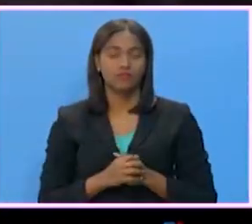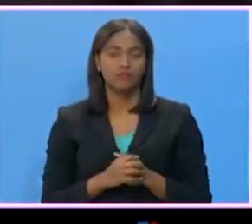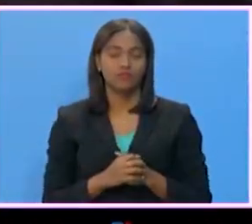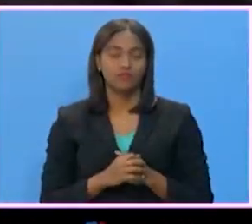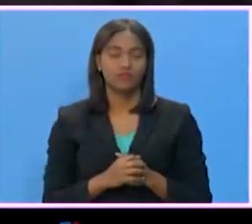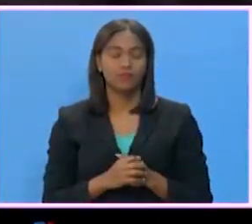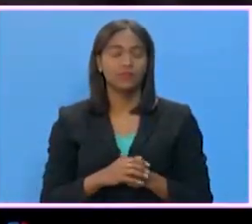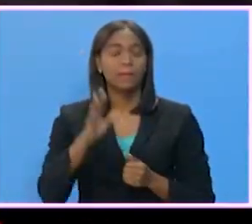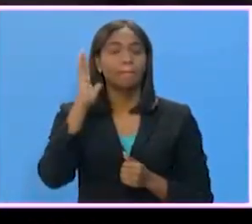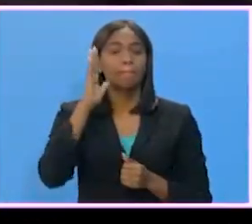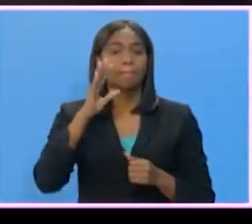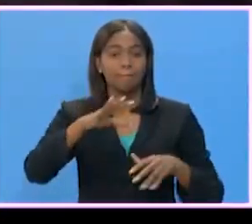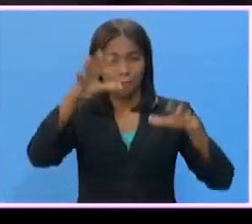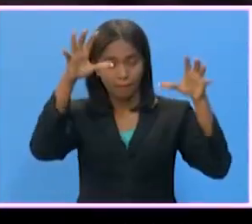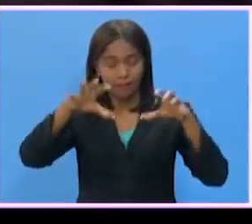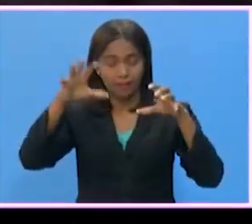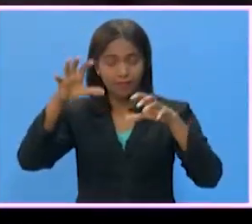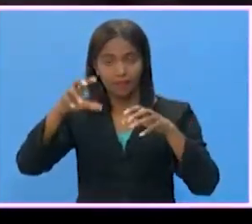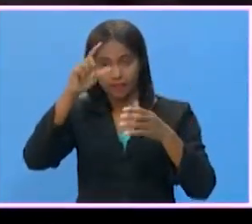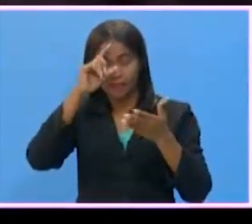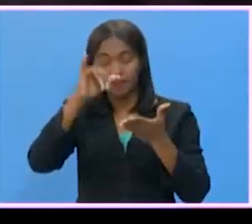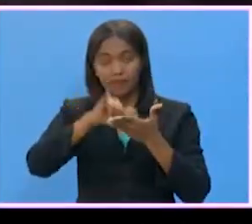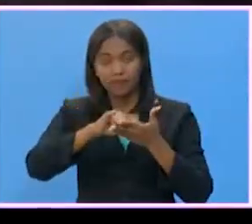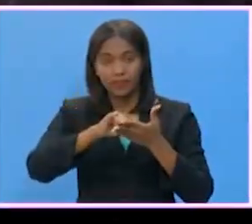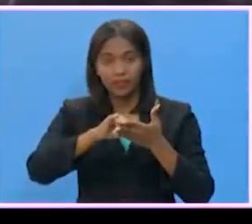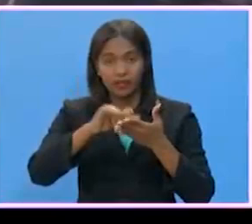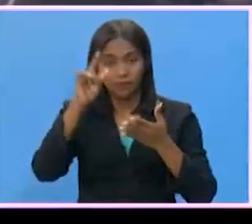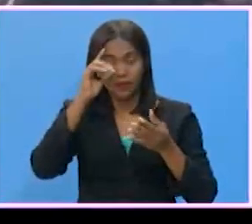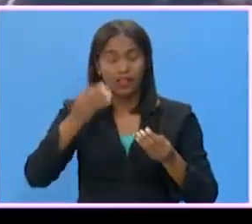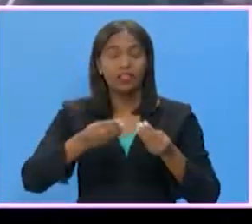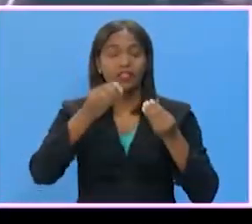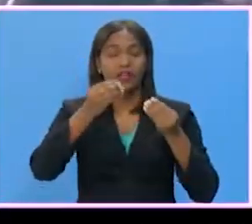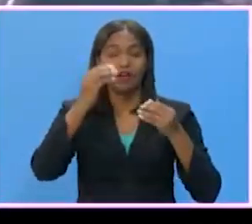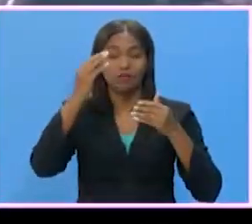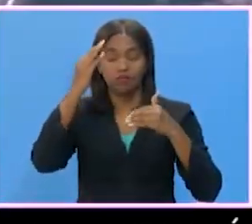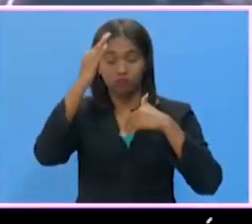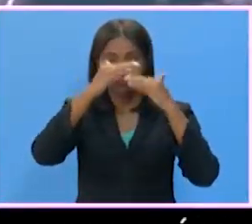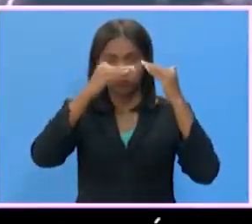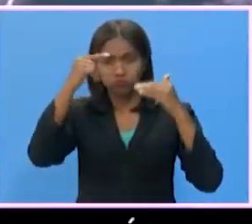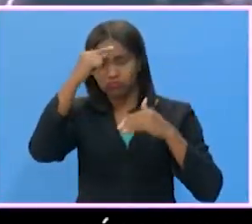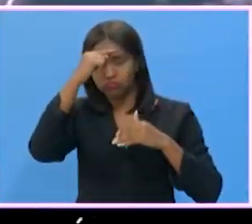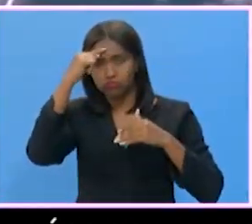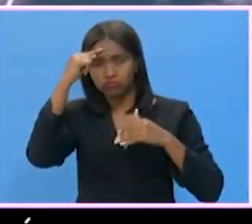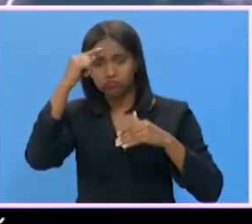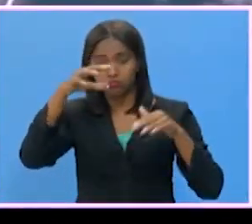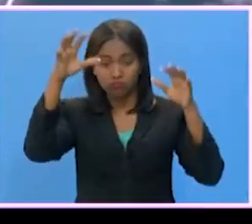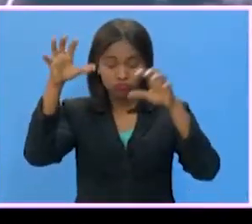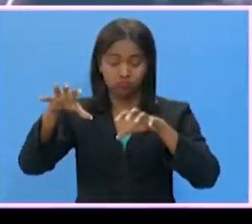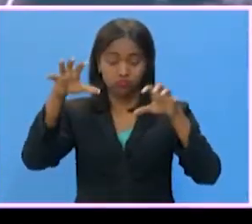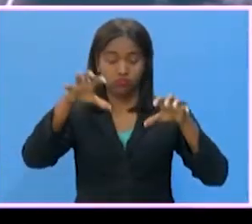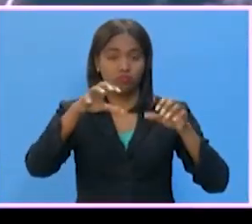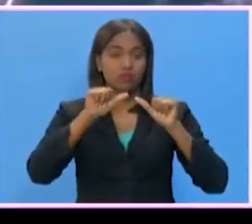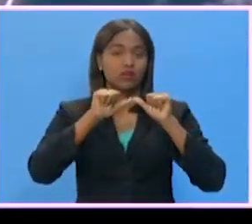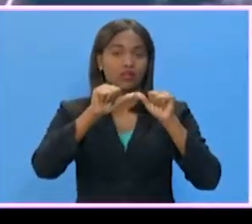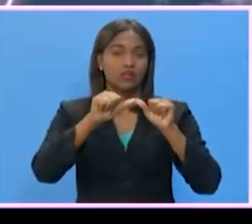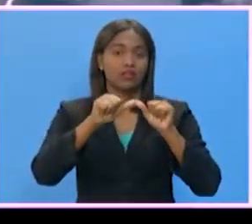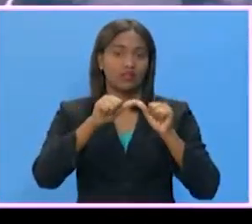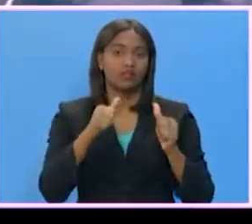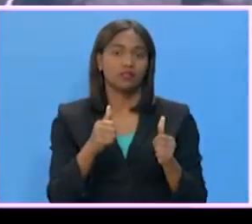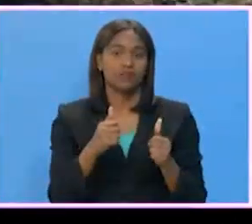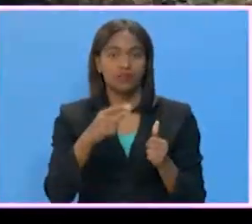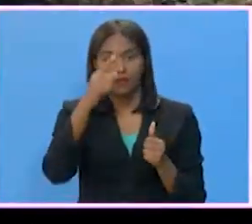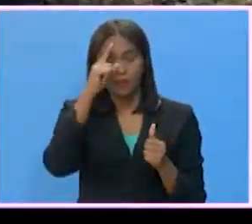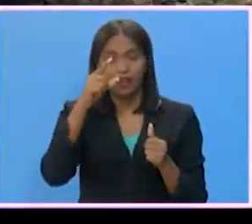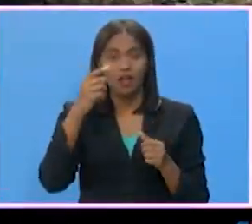locales, calentamiento diurno y la orografía, estará generando nublados para provocar aguaceros localmente moderados